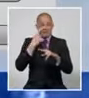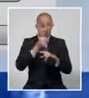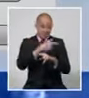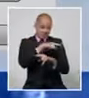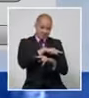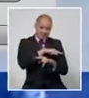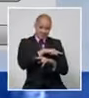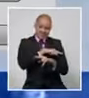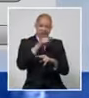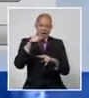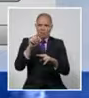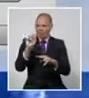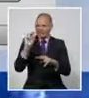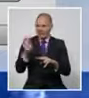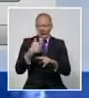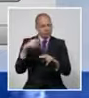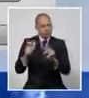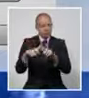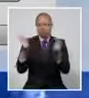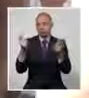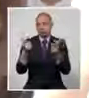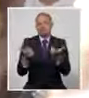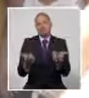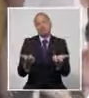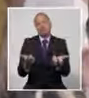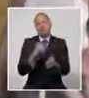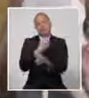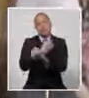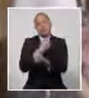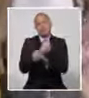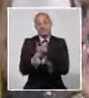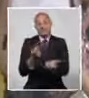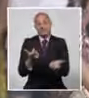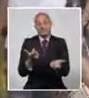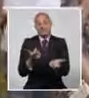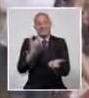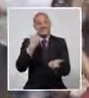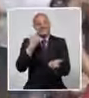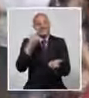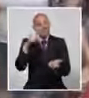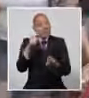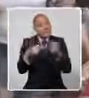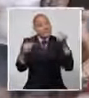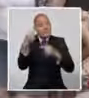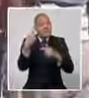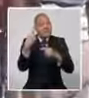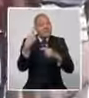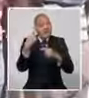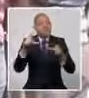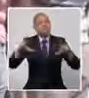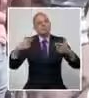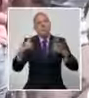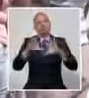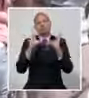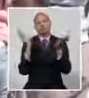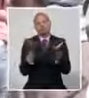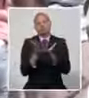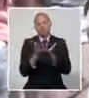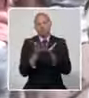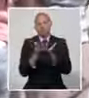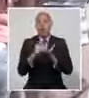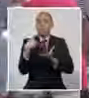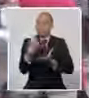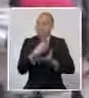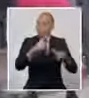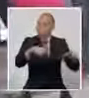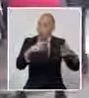con ello poner en riesgo a miles de personas. Un argumento que nos convence de que solo la disciplina pondrá en cero el número de enfermos y